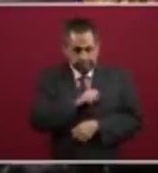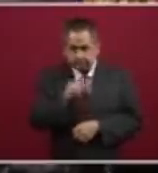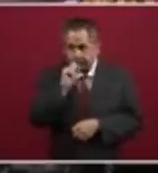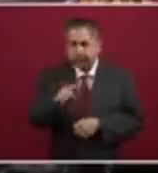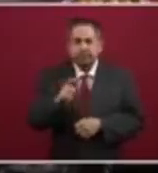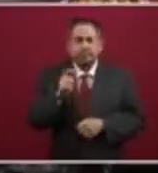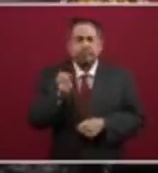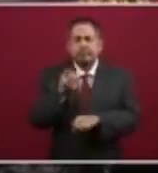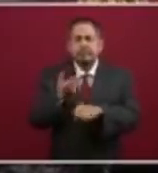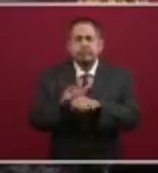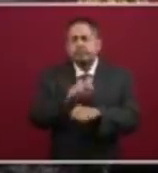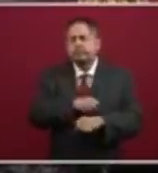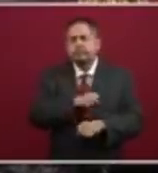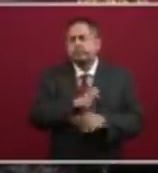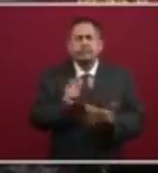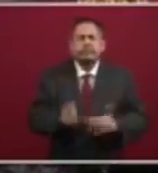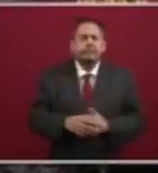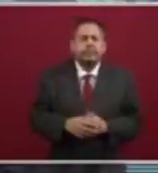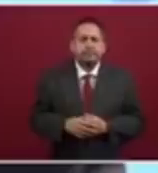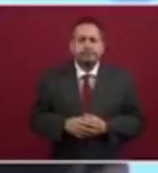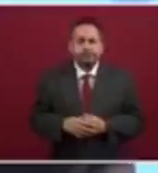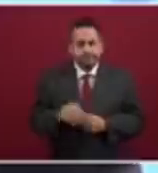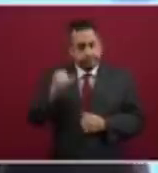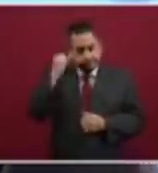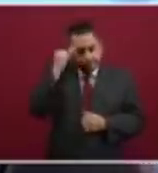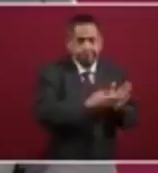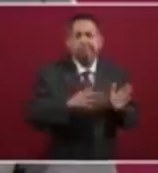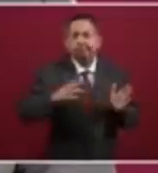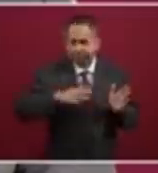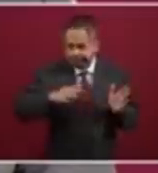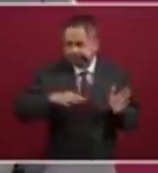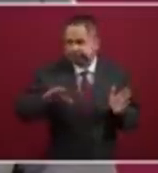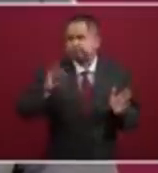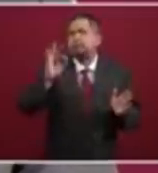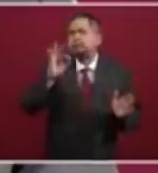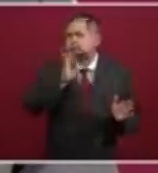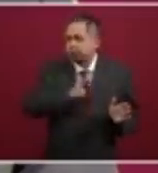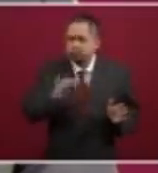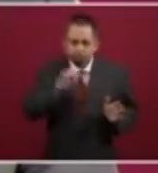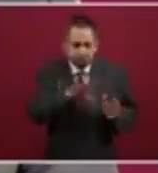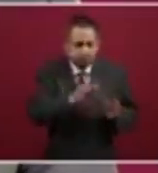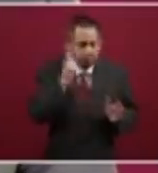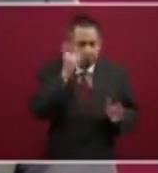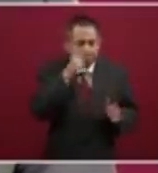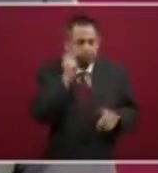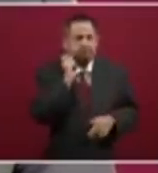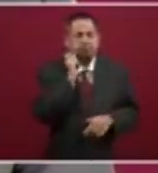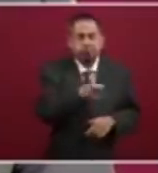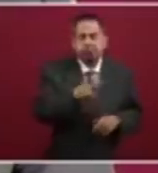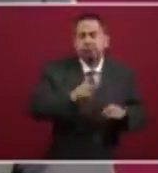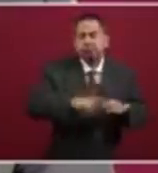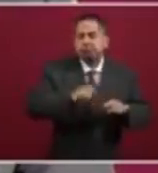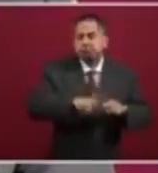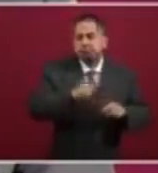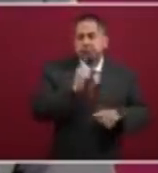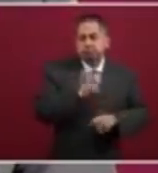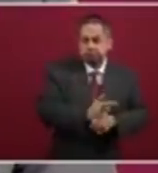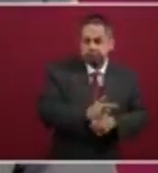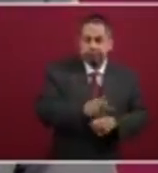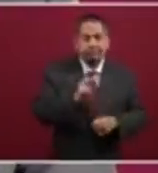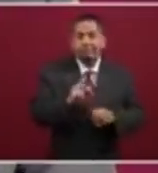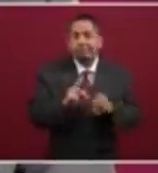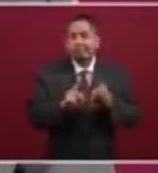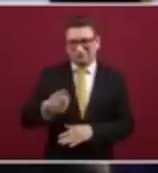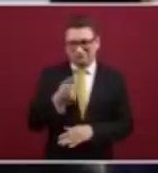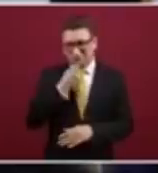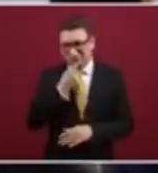conocer la información del Instituto para devolverle al pueblo lo robado, organismo que se dedicará a redistribuir el ingreso derivado de todo lo